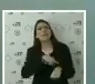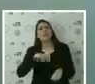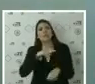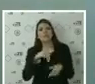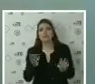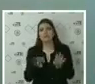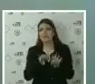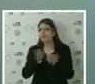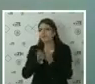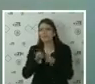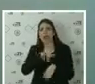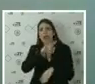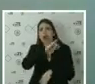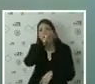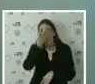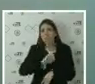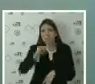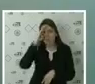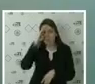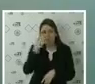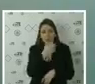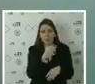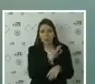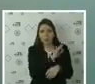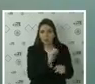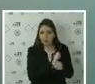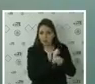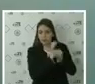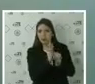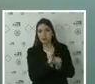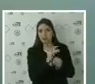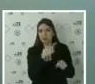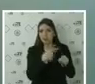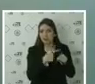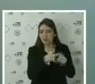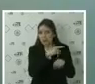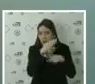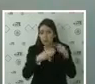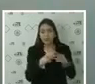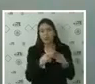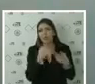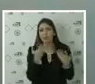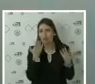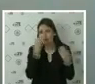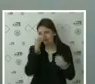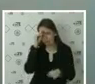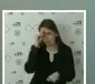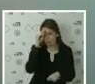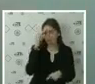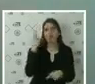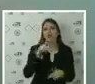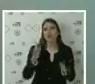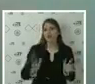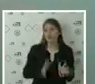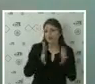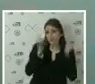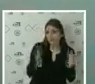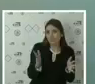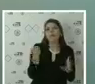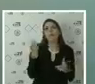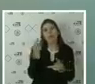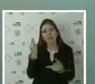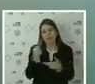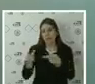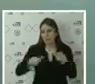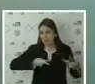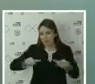pandemia, pero sucedió. Entonces creo que esto también es una oportunidad para que se puedan crear nuevos planes y que no nos agarre desprevenidos otra